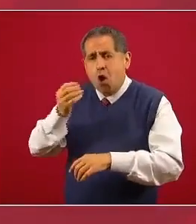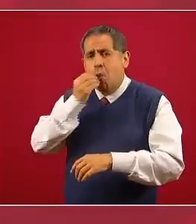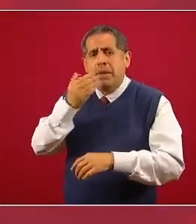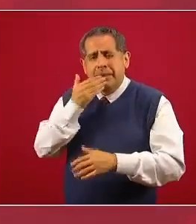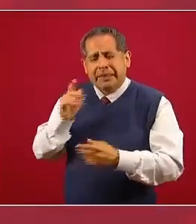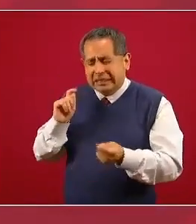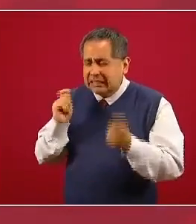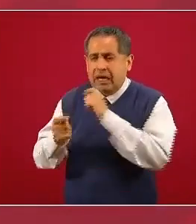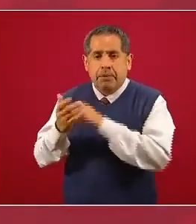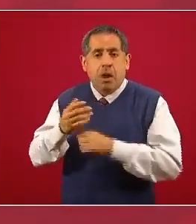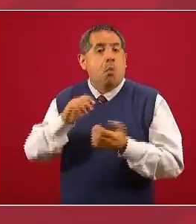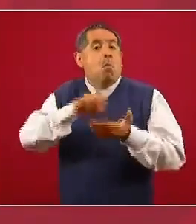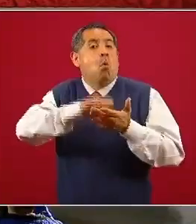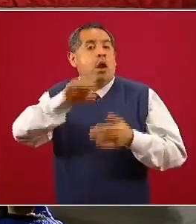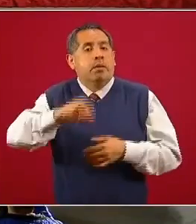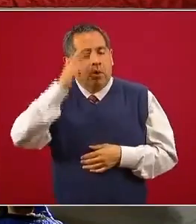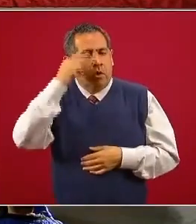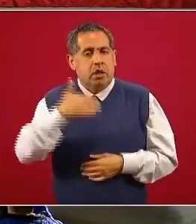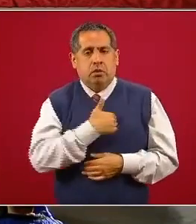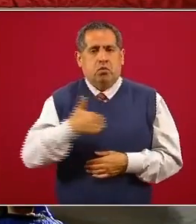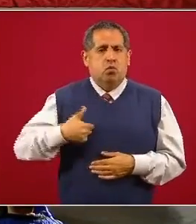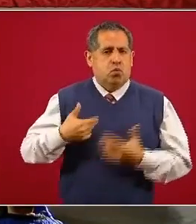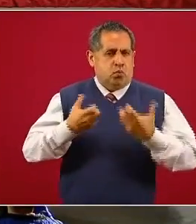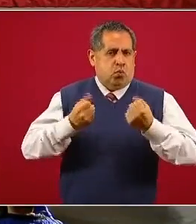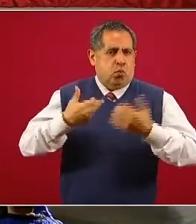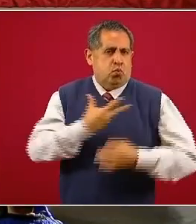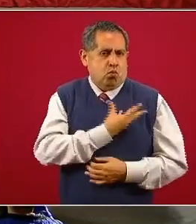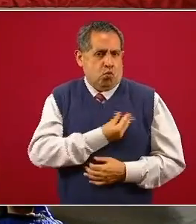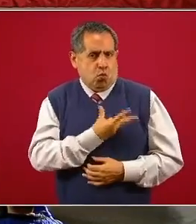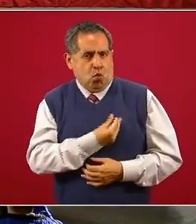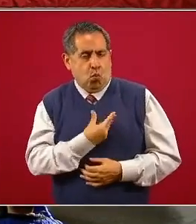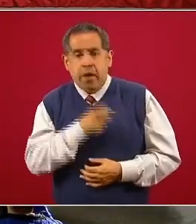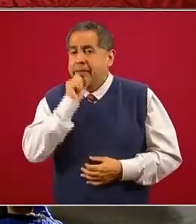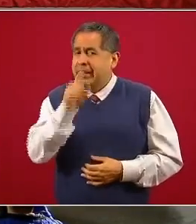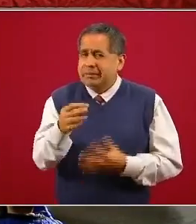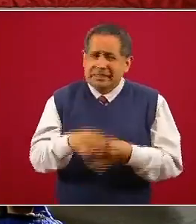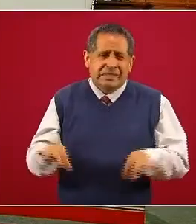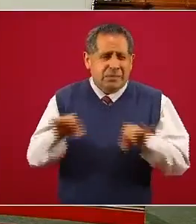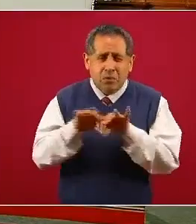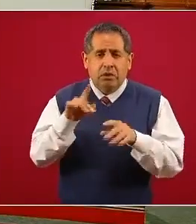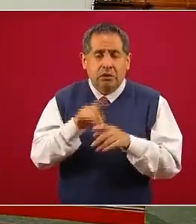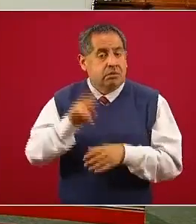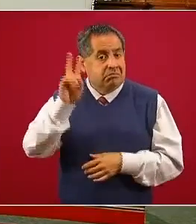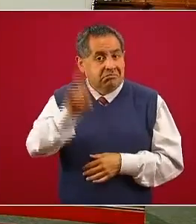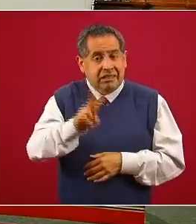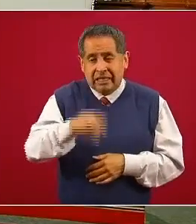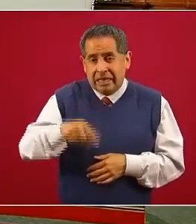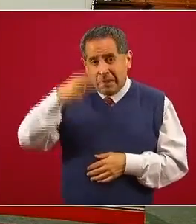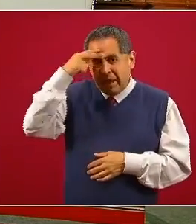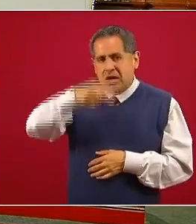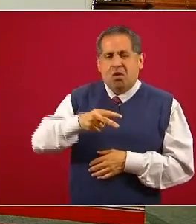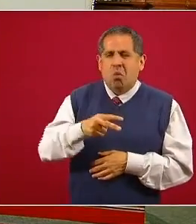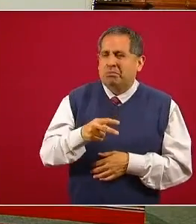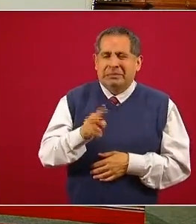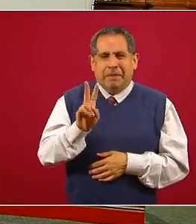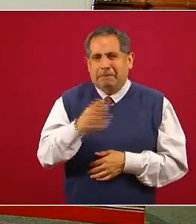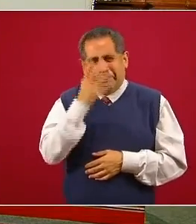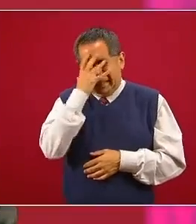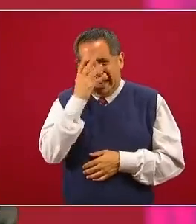como la lactancia materna, por eso hemos insistido en ella, México también tiene una muy vergonzosa,